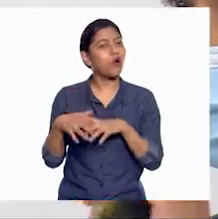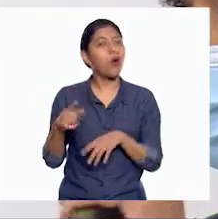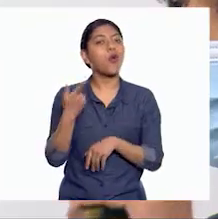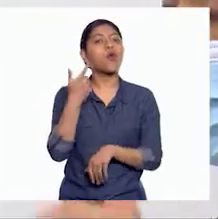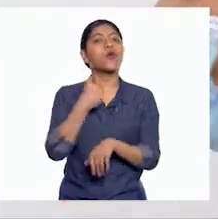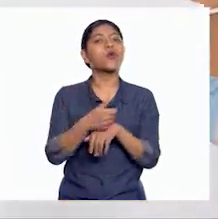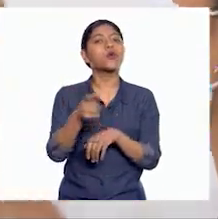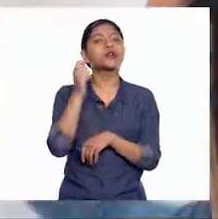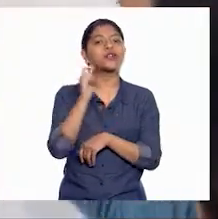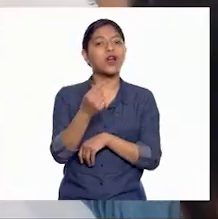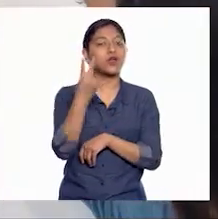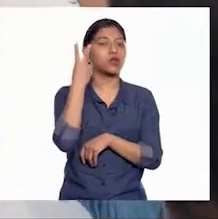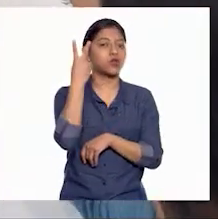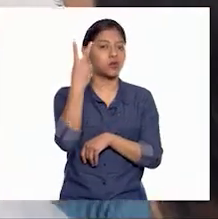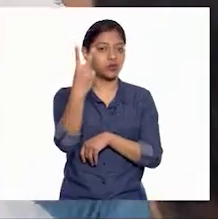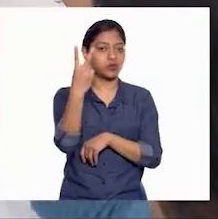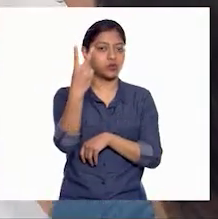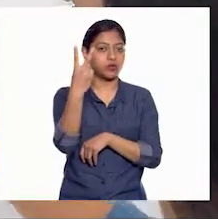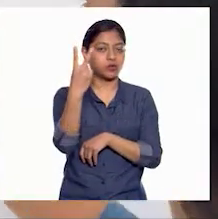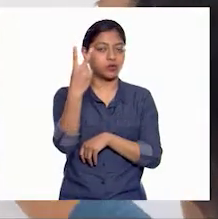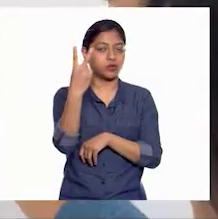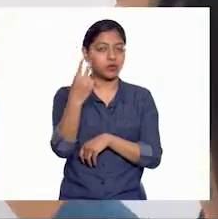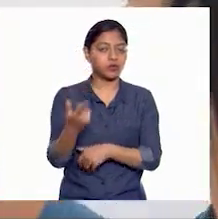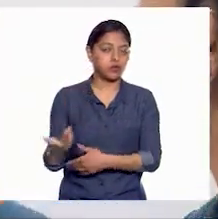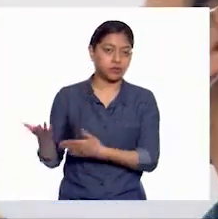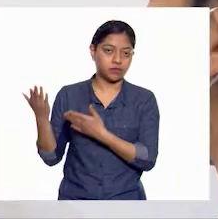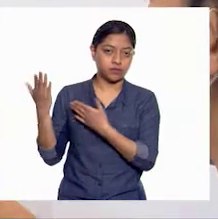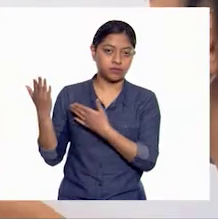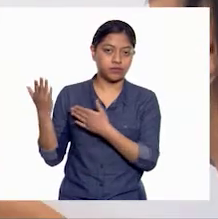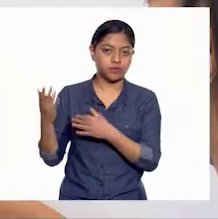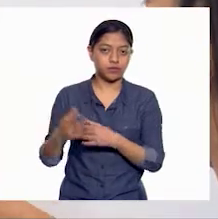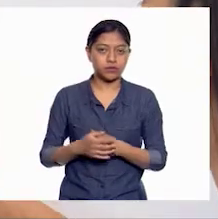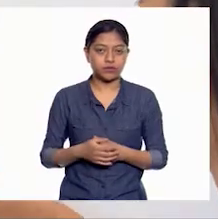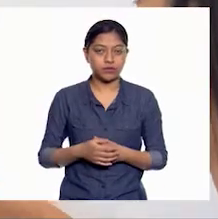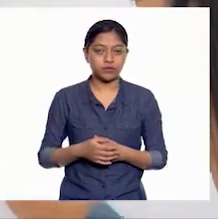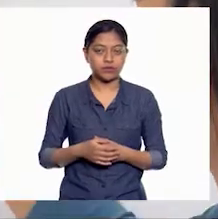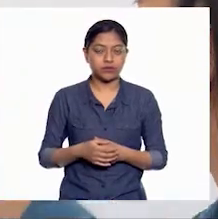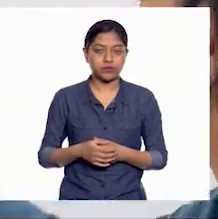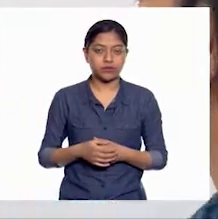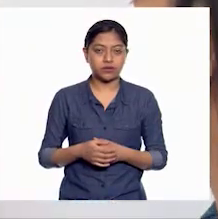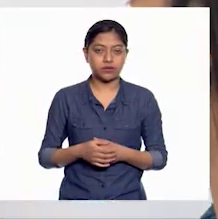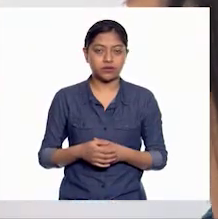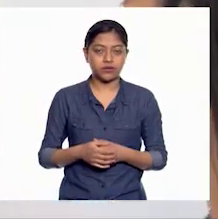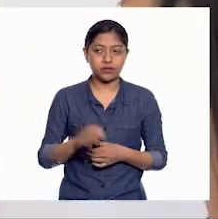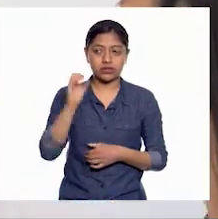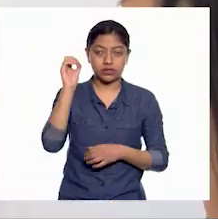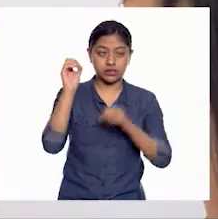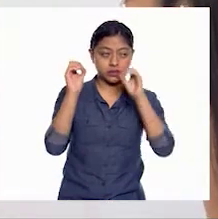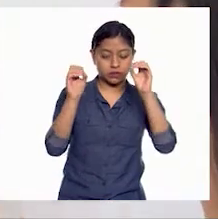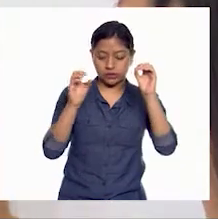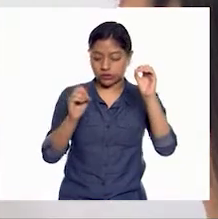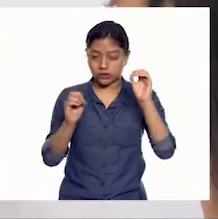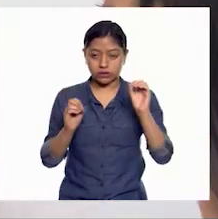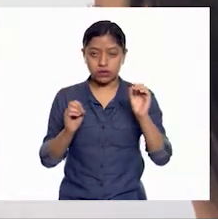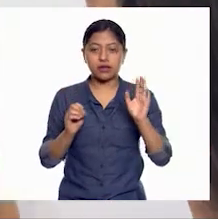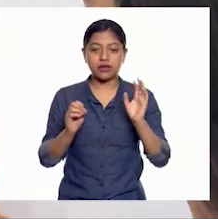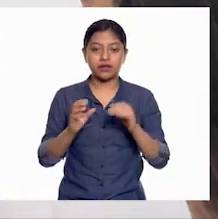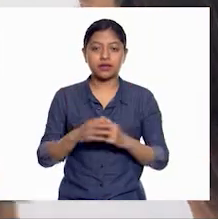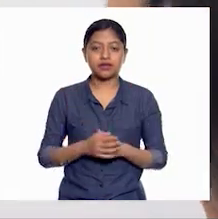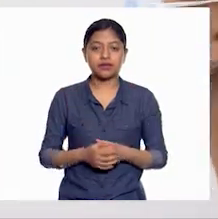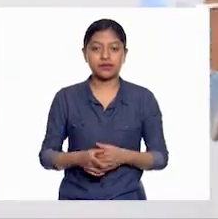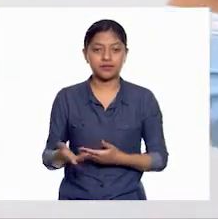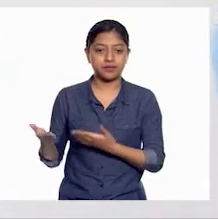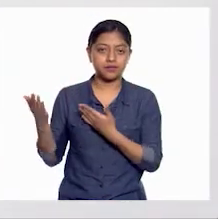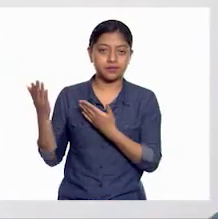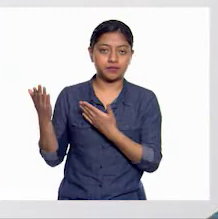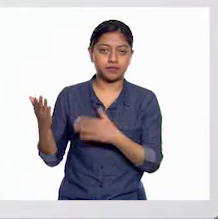hay uno, que es el 2. Entonces anotamos aquí y vemos que aquí hay 0, 2, 6. Y si lo restamos, vemos que queda de